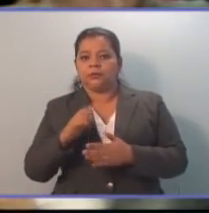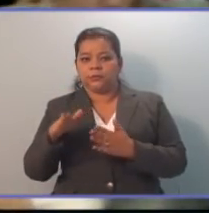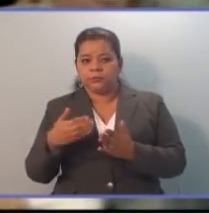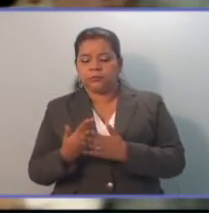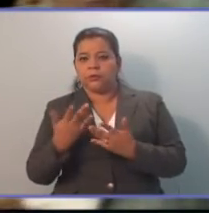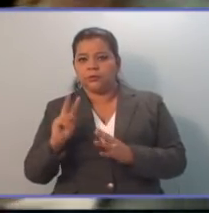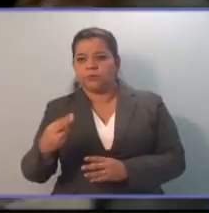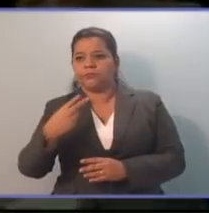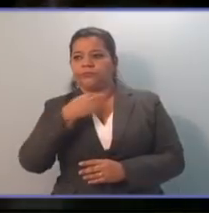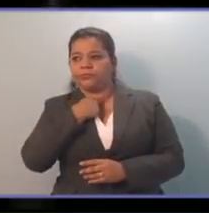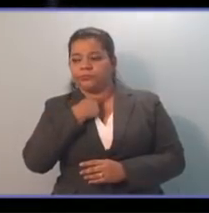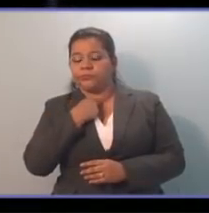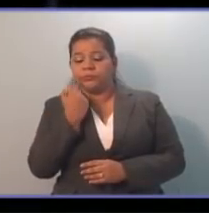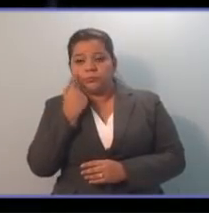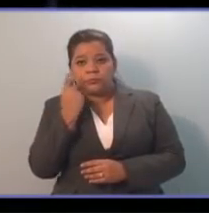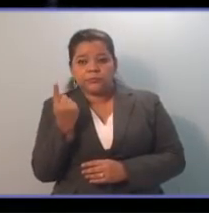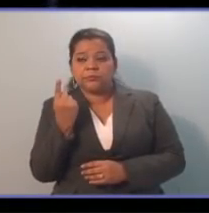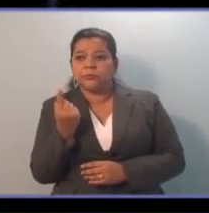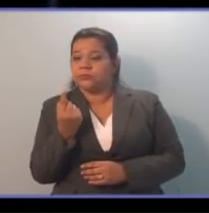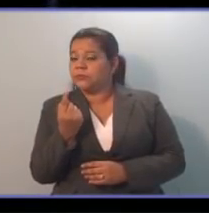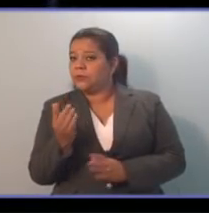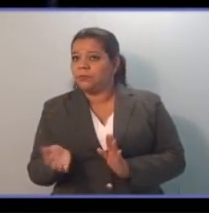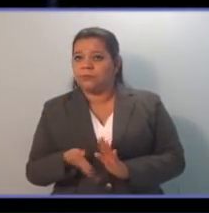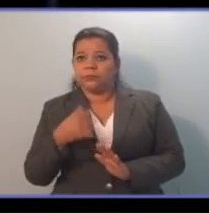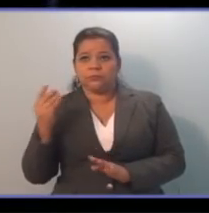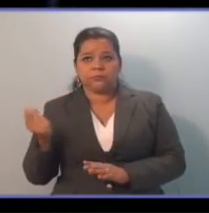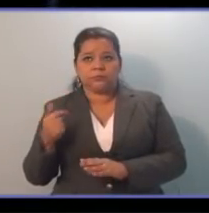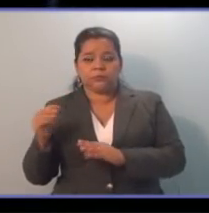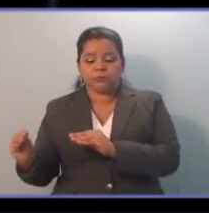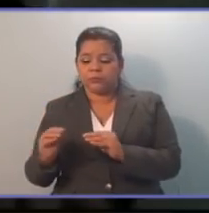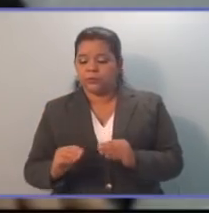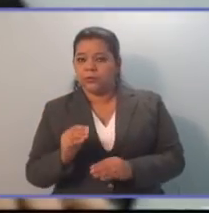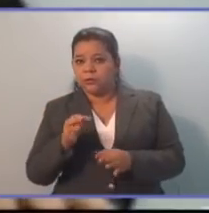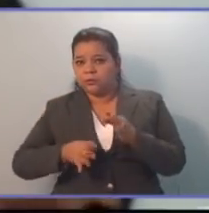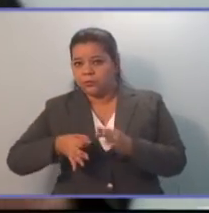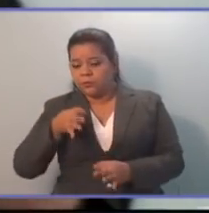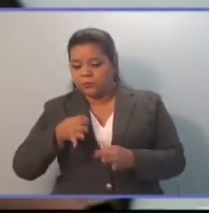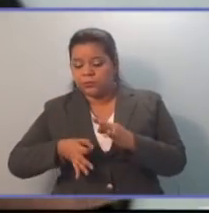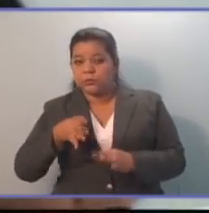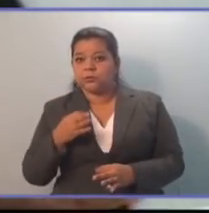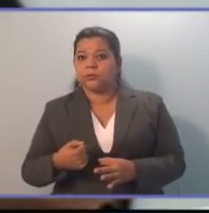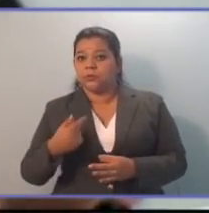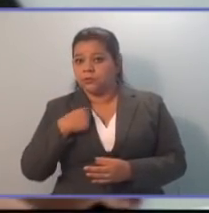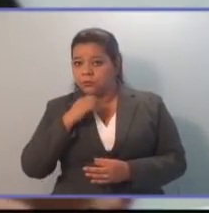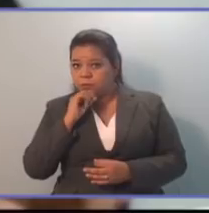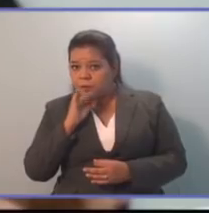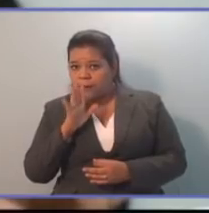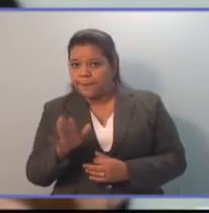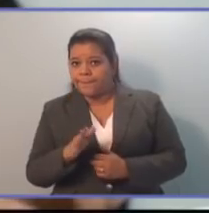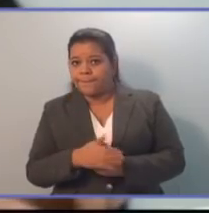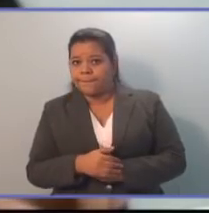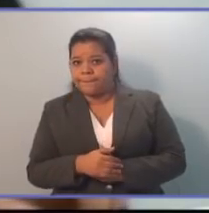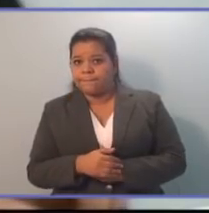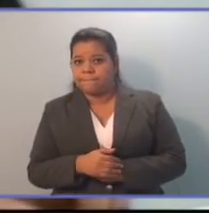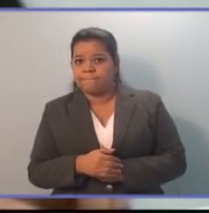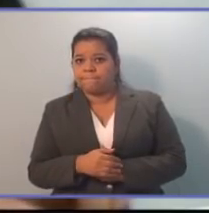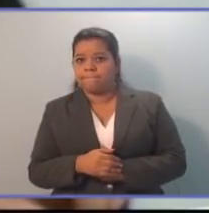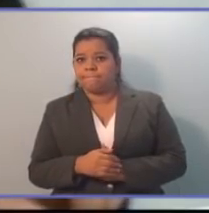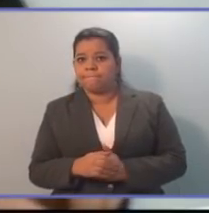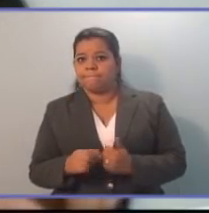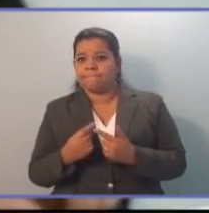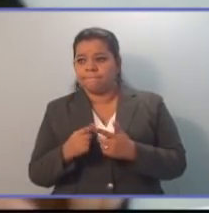obstaculizando que haya una pronta y cumplida justicia. Pero yo apostaría a eso, fortalecimiento